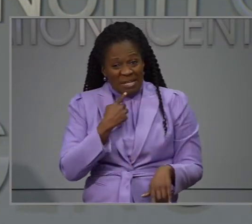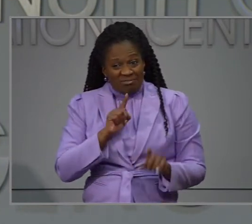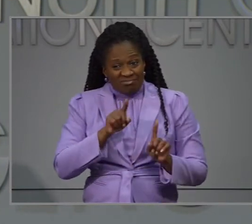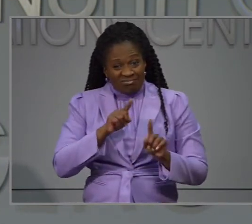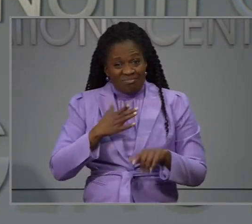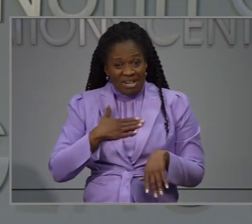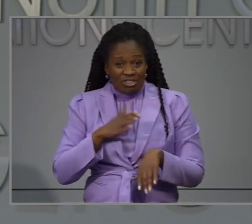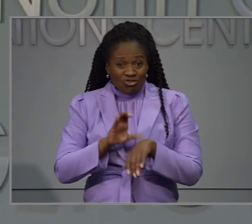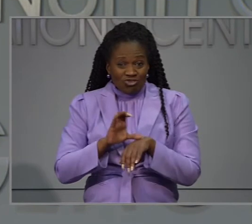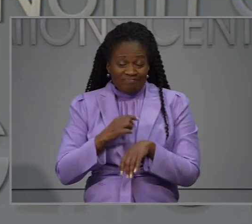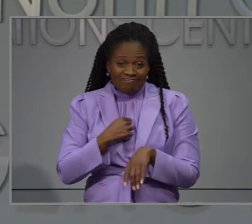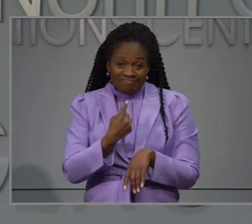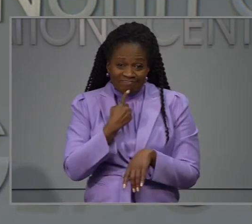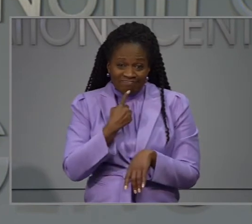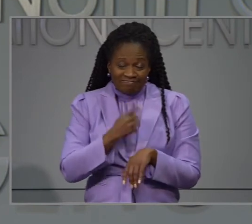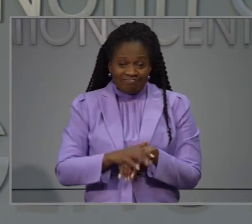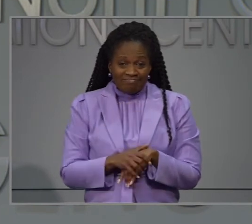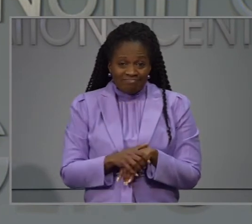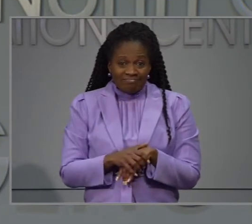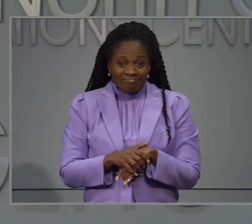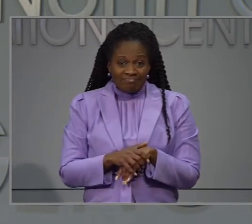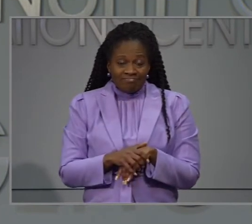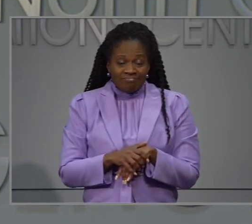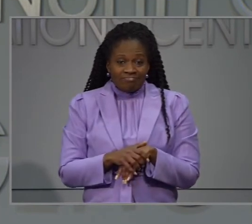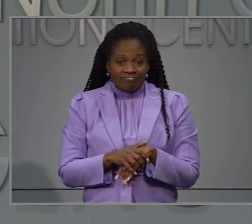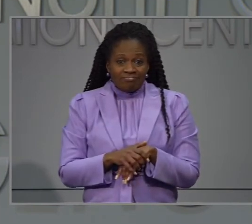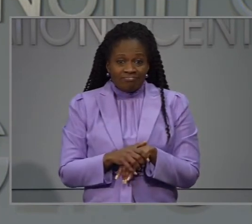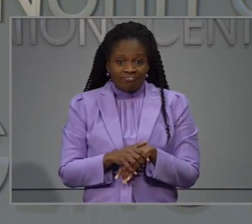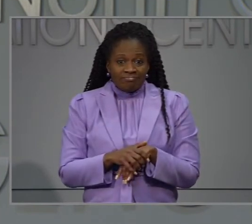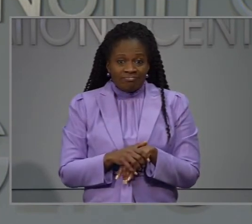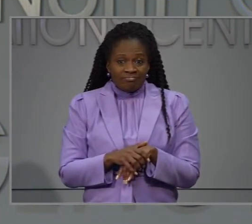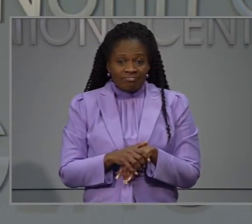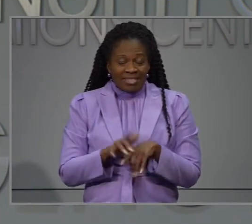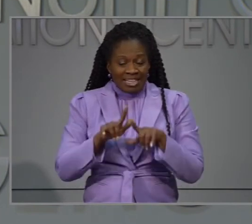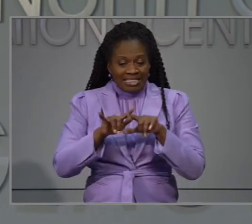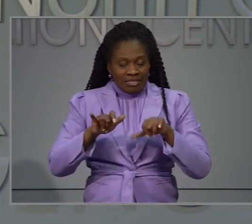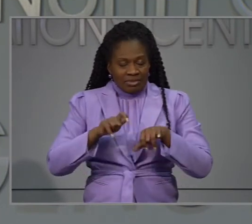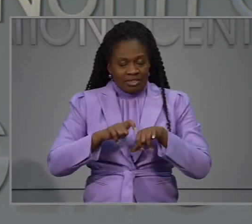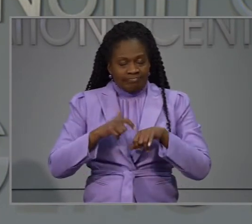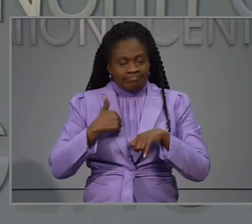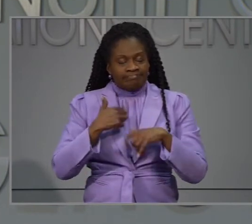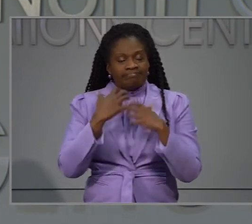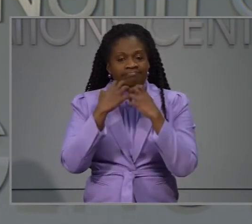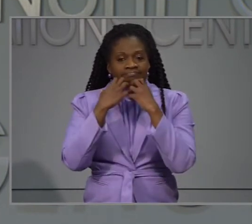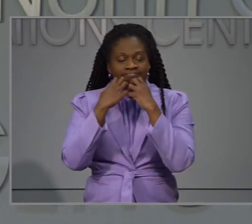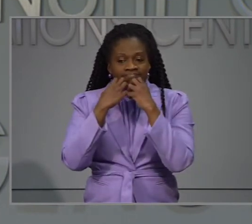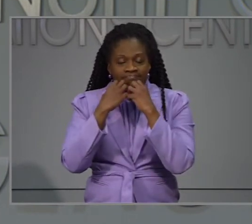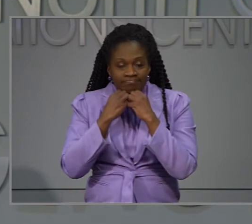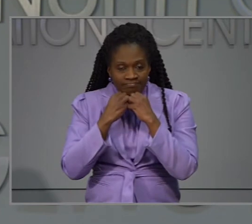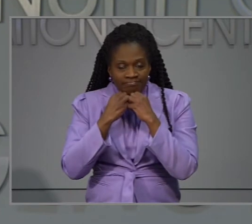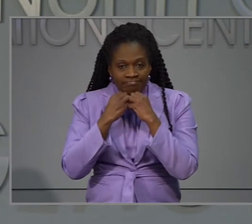yendo a mi iglesia también me preocupa profundamente